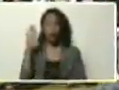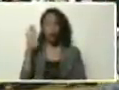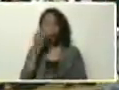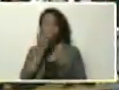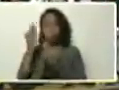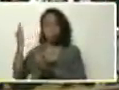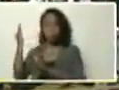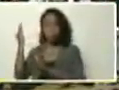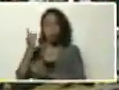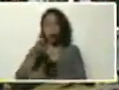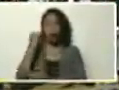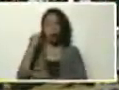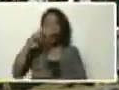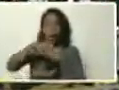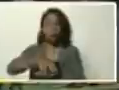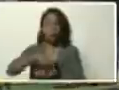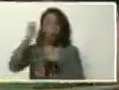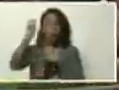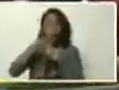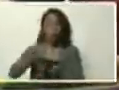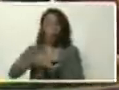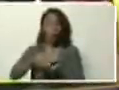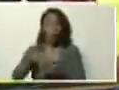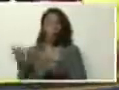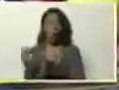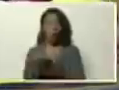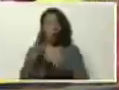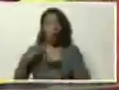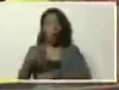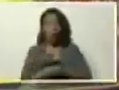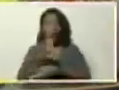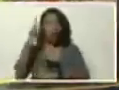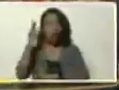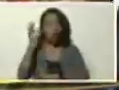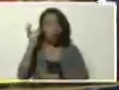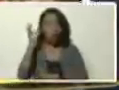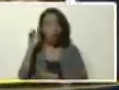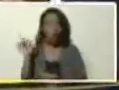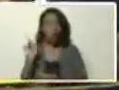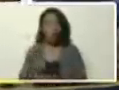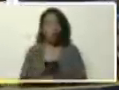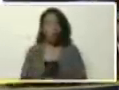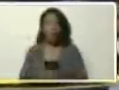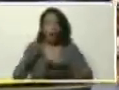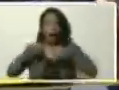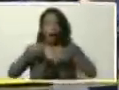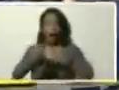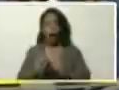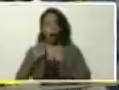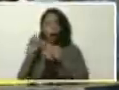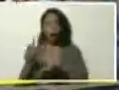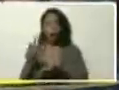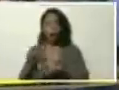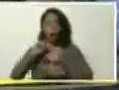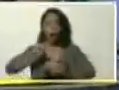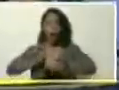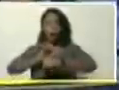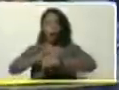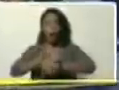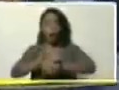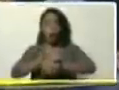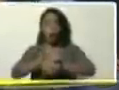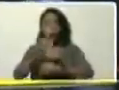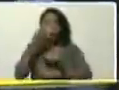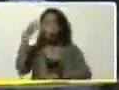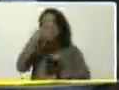veíamos ayer en el estado Aragua con la gobernadora Karina Carpio. En esta oportunidad con Héctor Rodríguez,